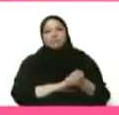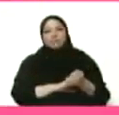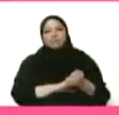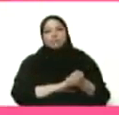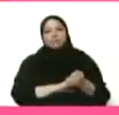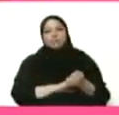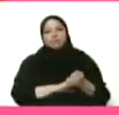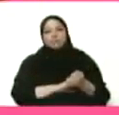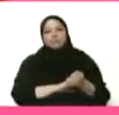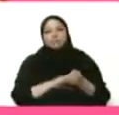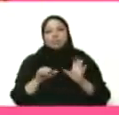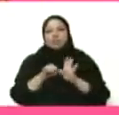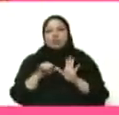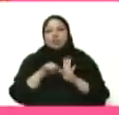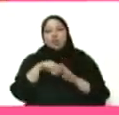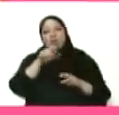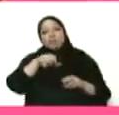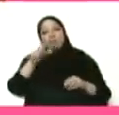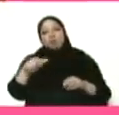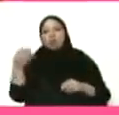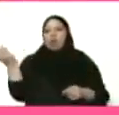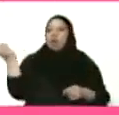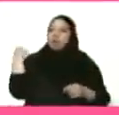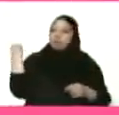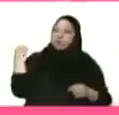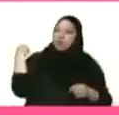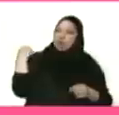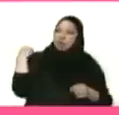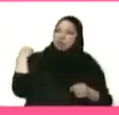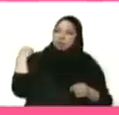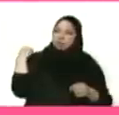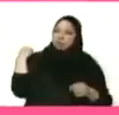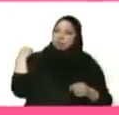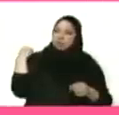Se le va a acercar mucha gente, muchachos.